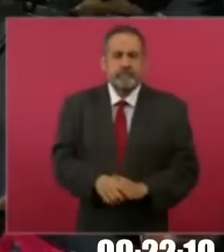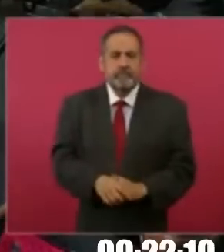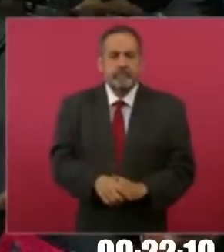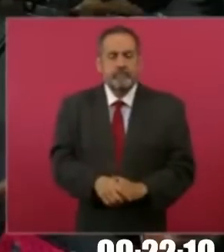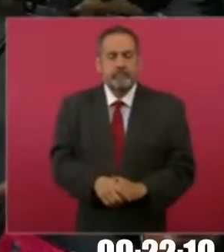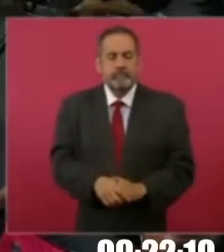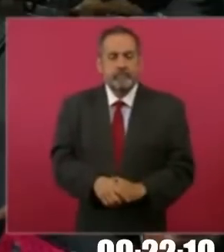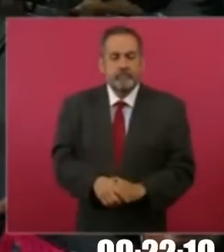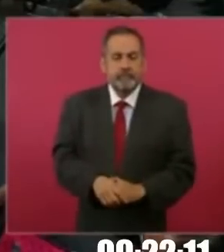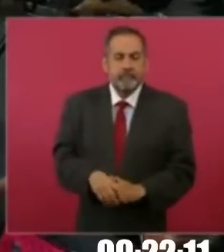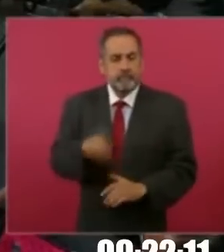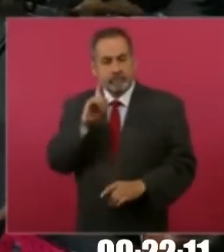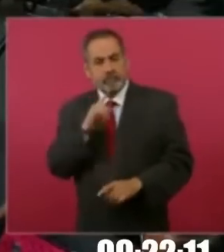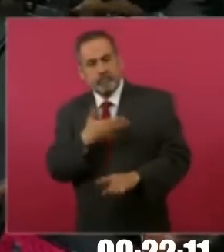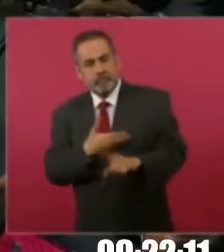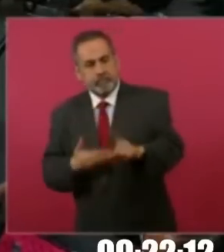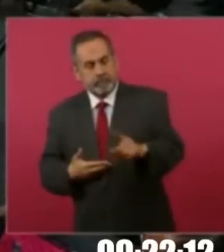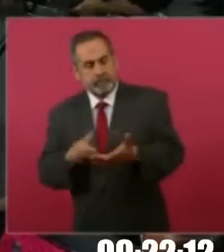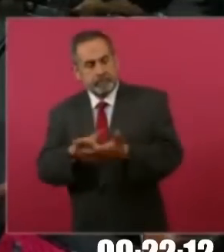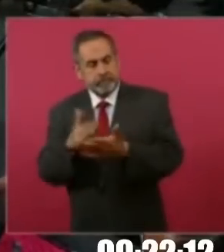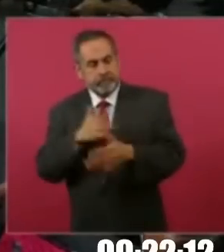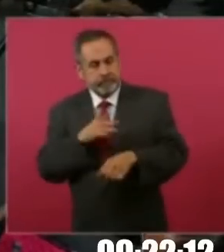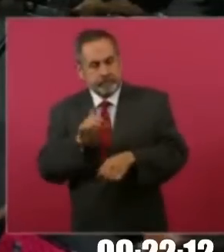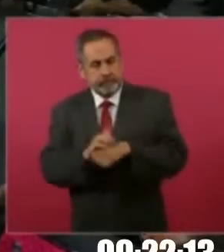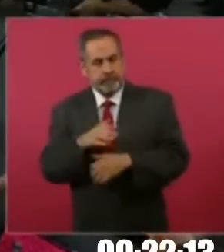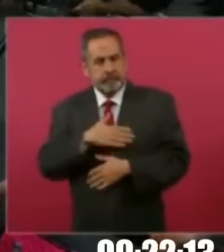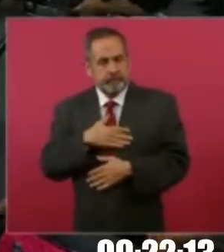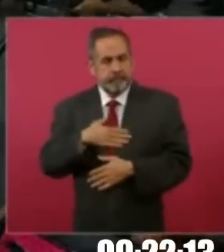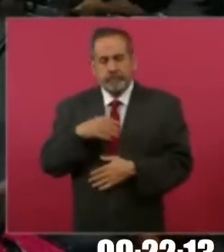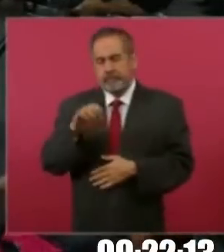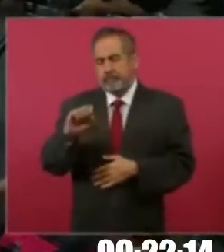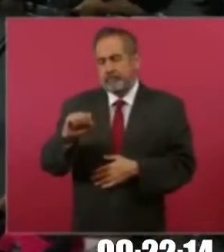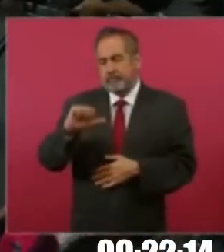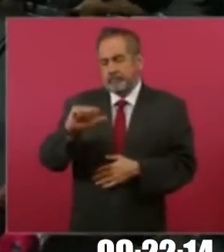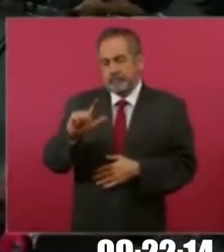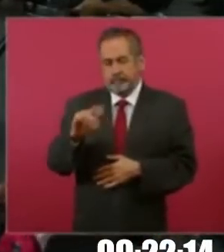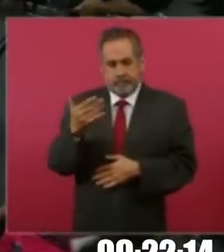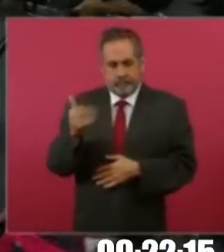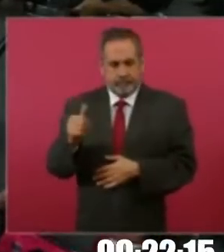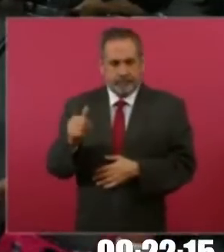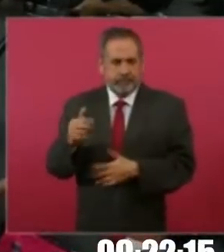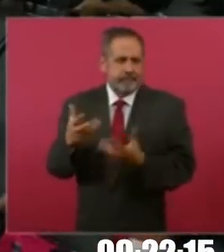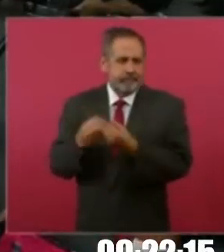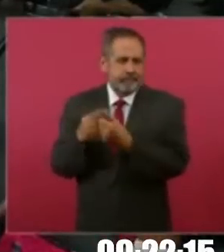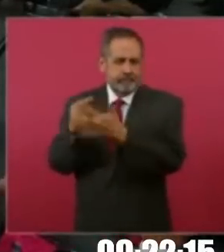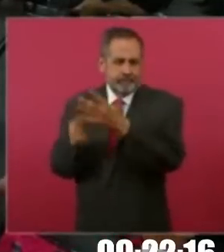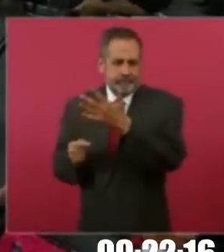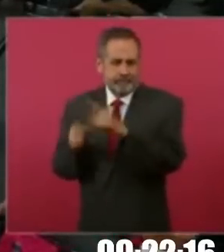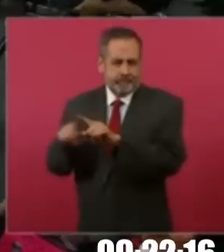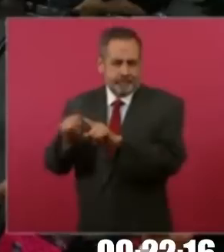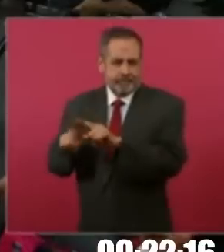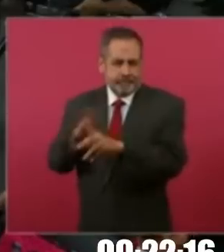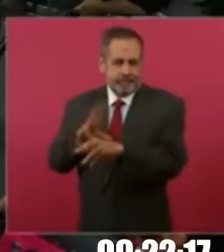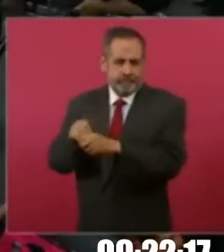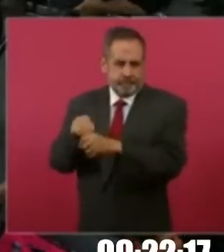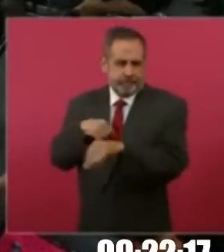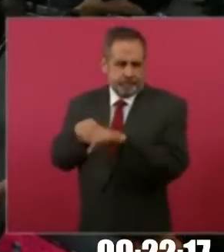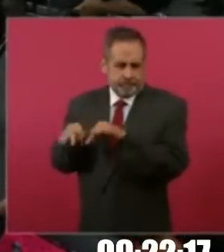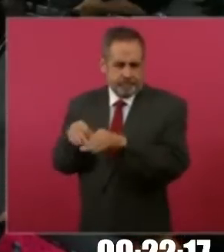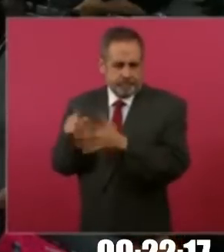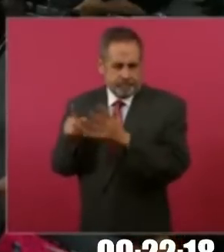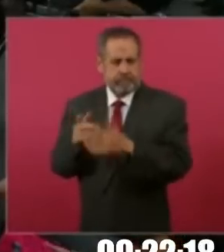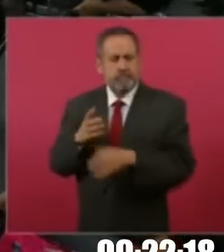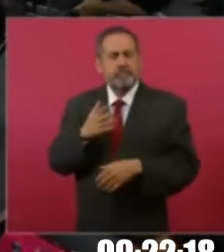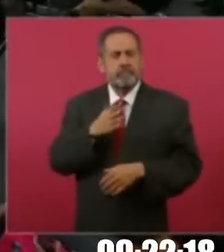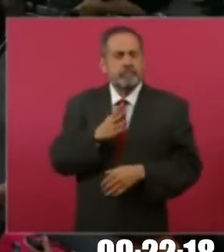presidente gracias Buenos días Shaila rosagel corresponsal de Grupo gili El Imparcial de Sonora La Crónica de Mexicali frontera de Tijuana